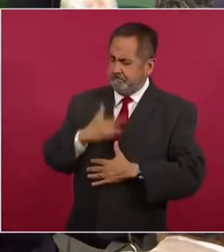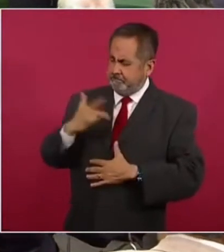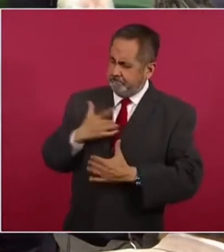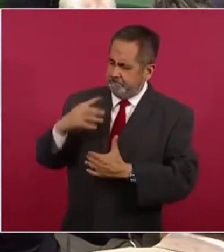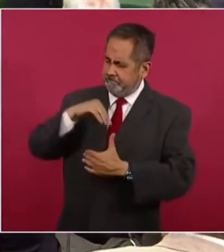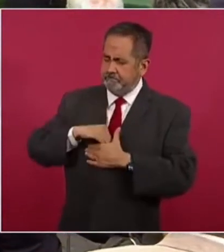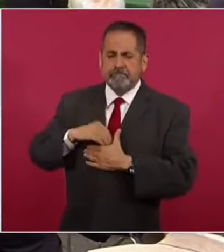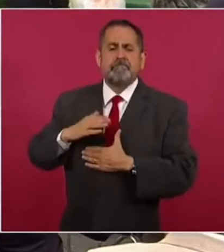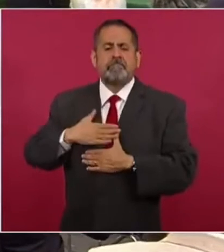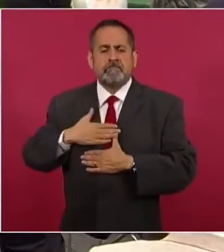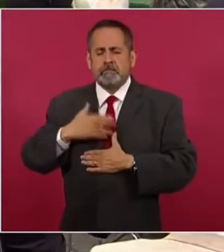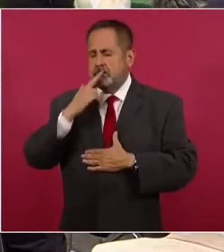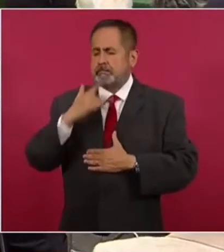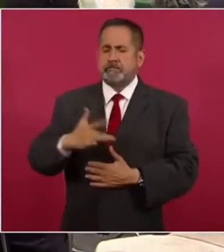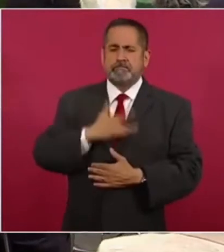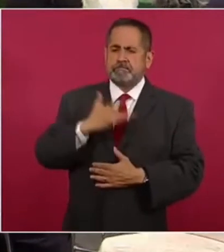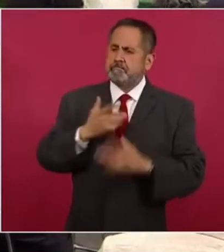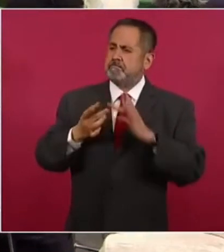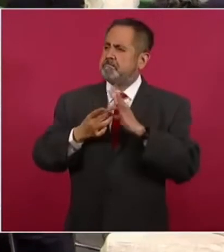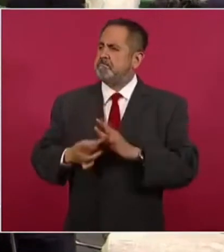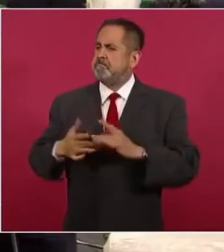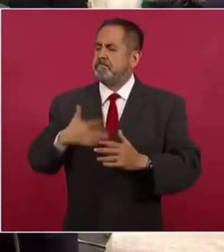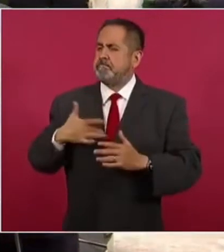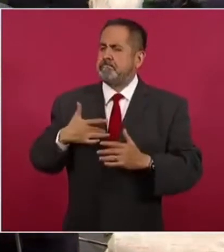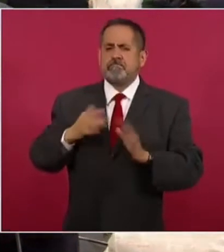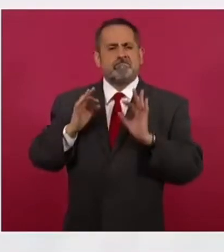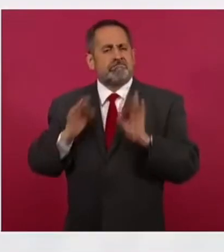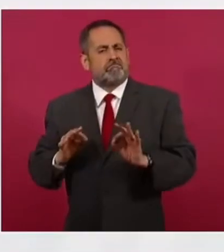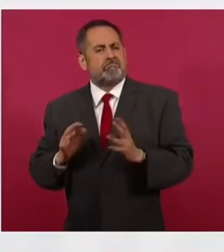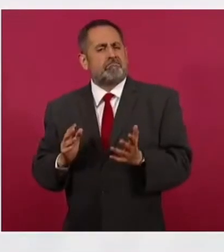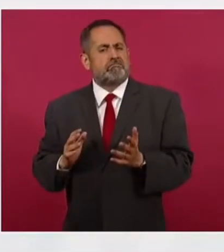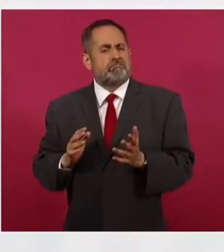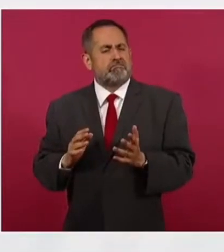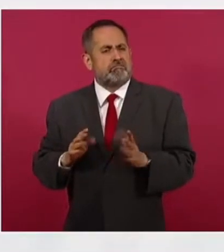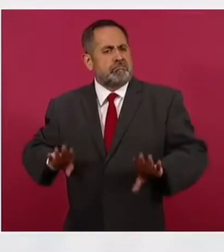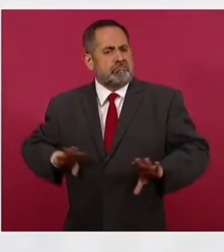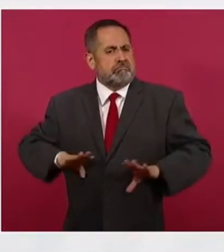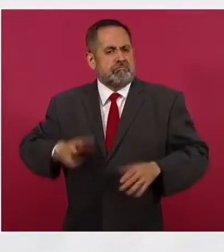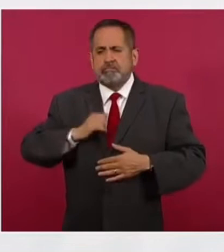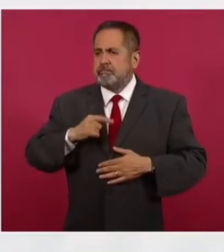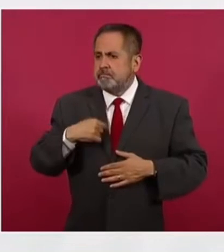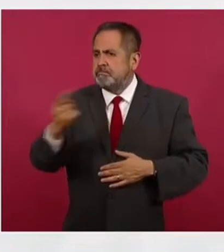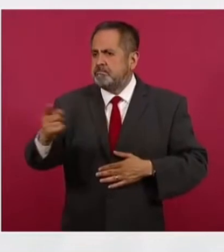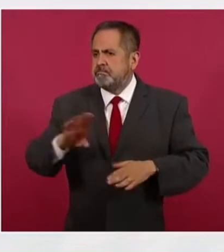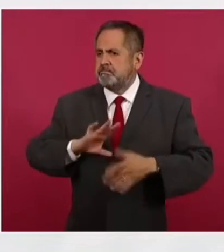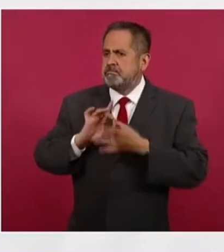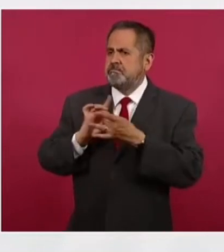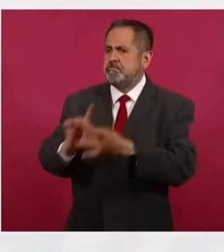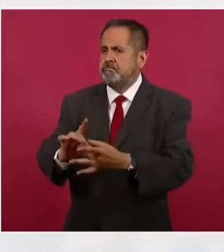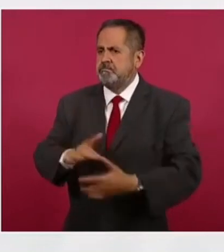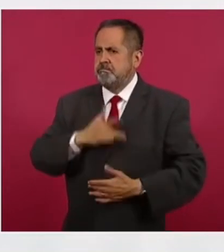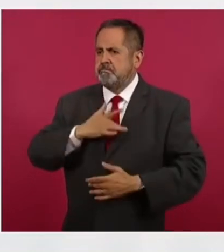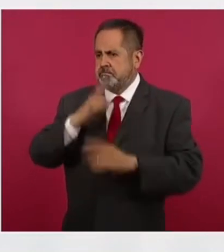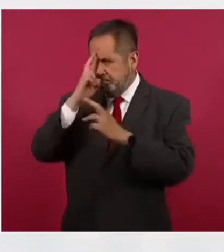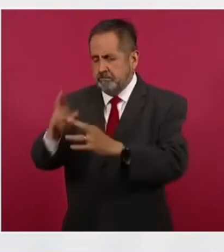tiempo los mejores sentimientos y actitudes hacia nuestros semejantes. En